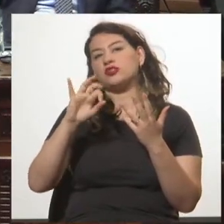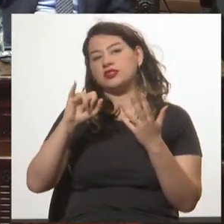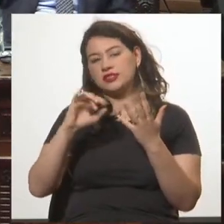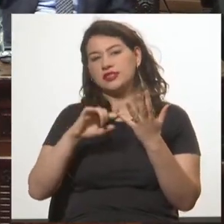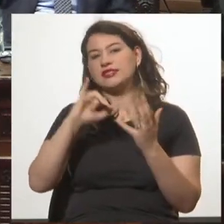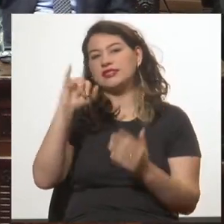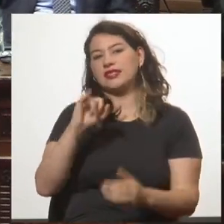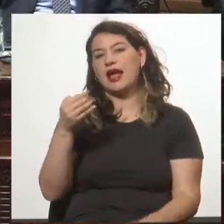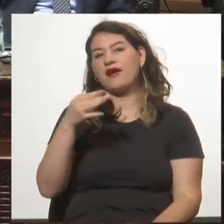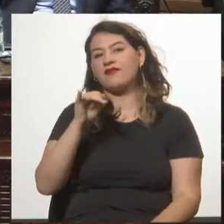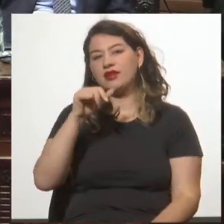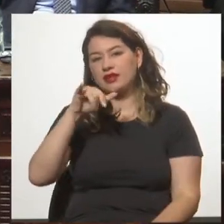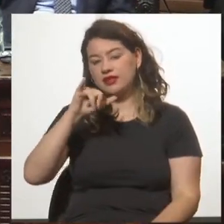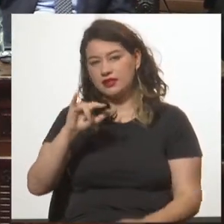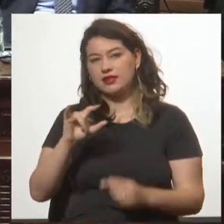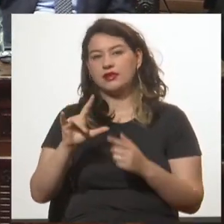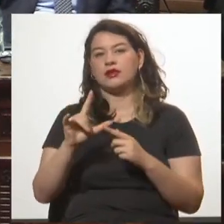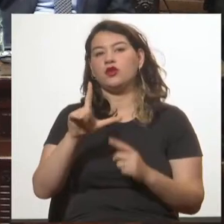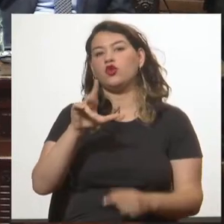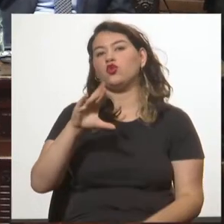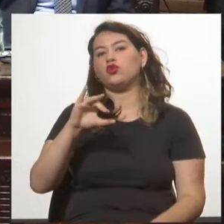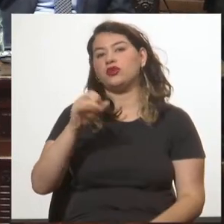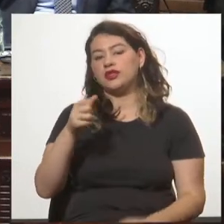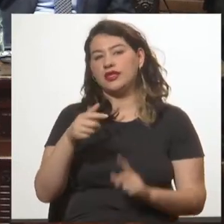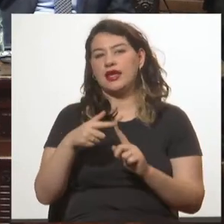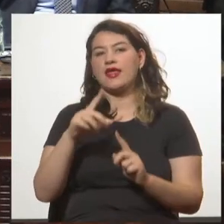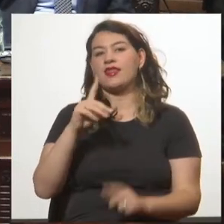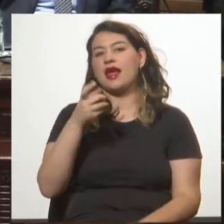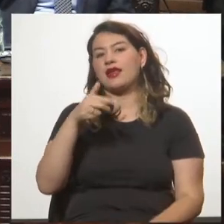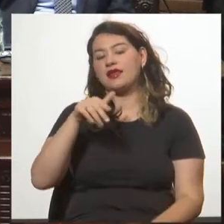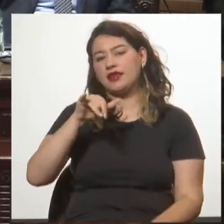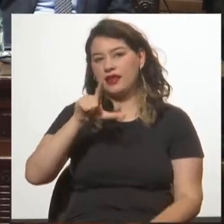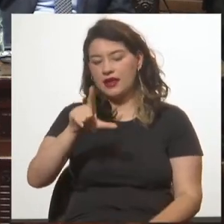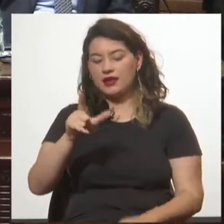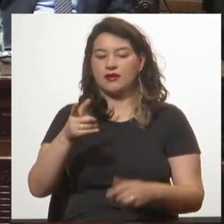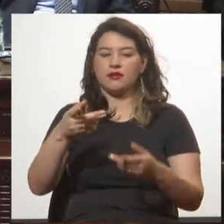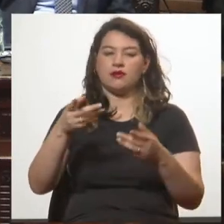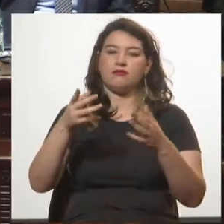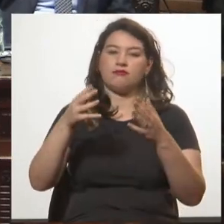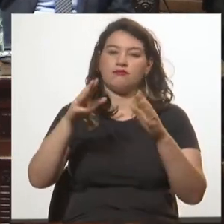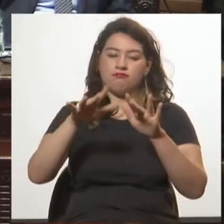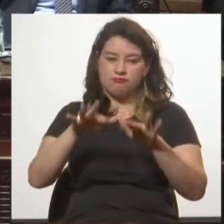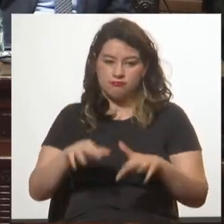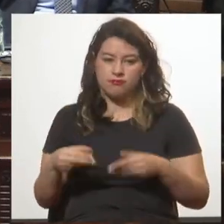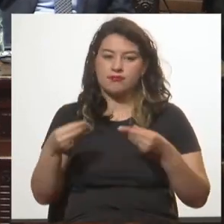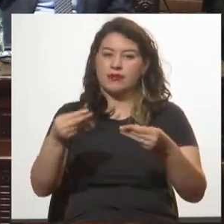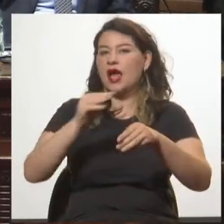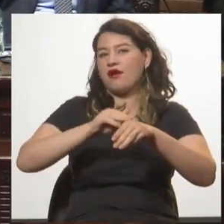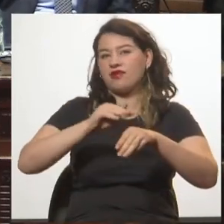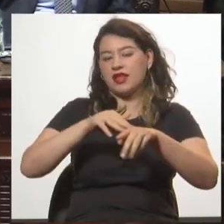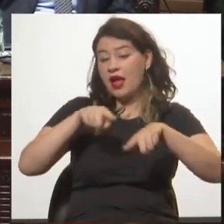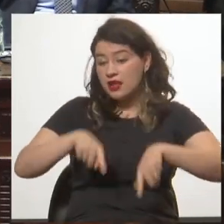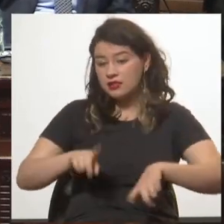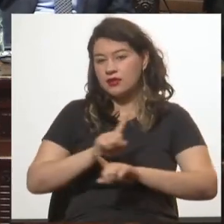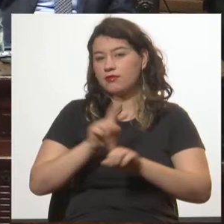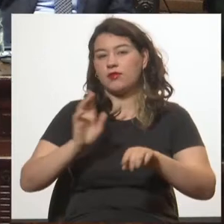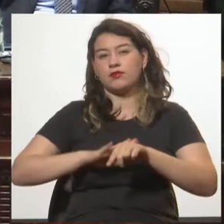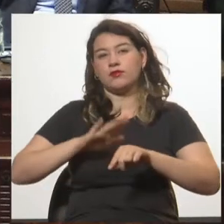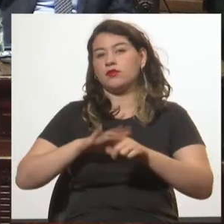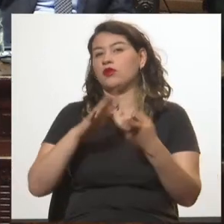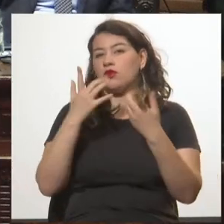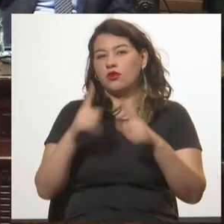marcos otegui lucía echeverri daniel callan y han presentado nota del sixty miento informando que por esta vez